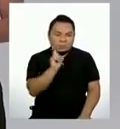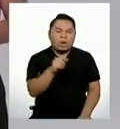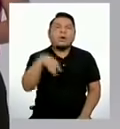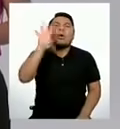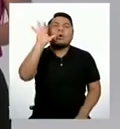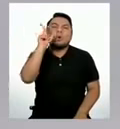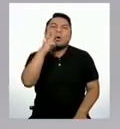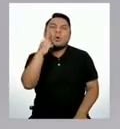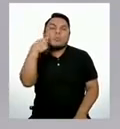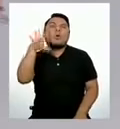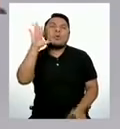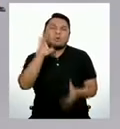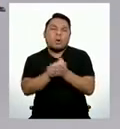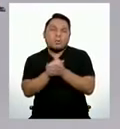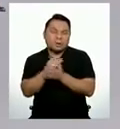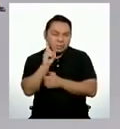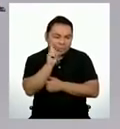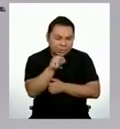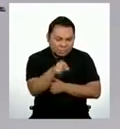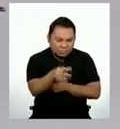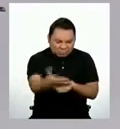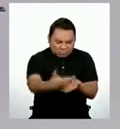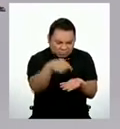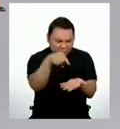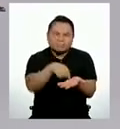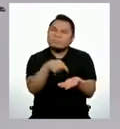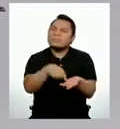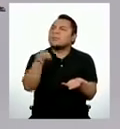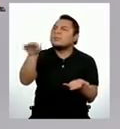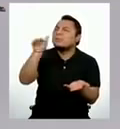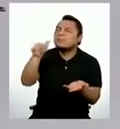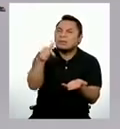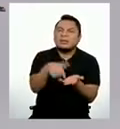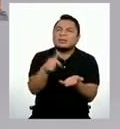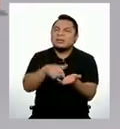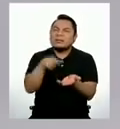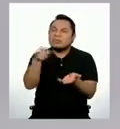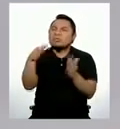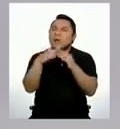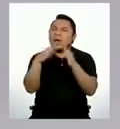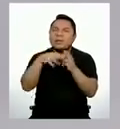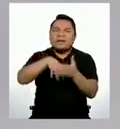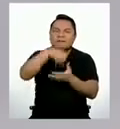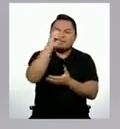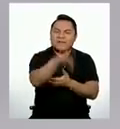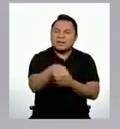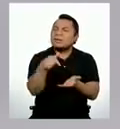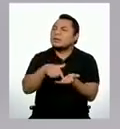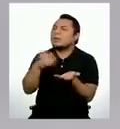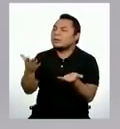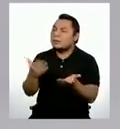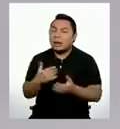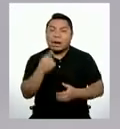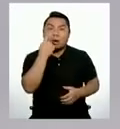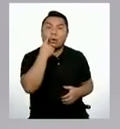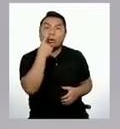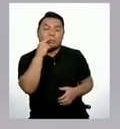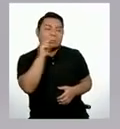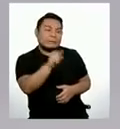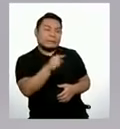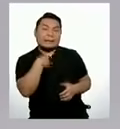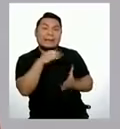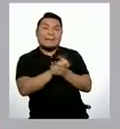preguntó al hombre. Amigo, ¿qué es esto que hay afuera de tu casa? Disculpa, mi amigo, le